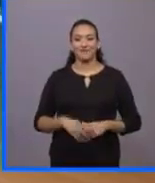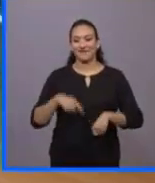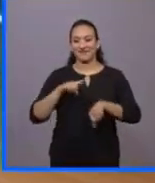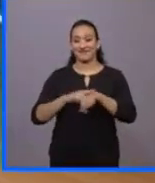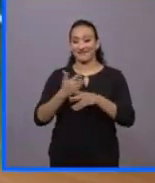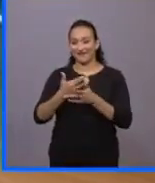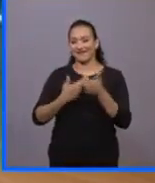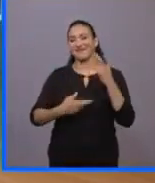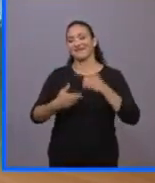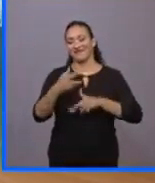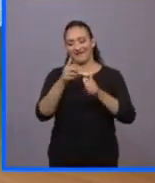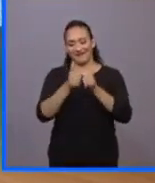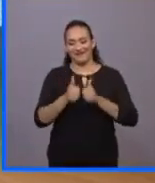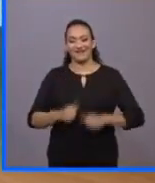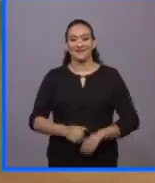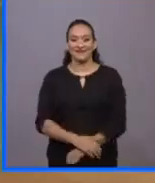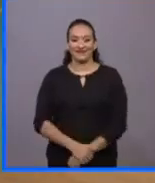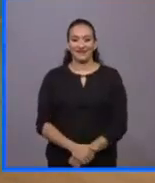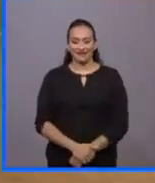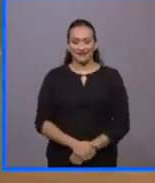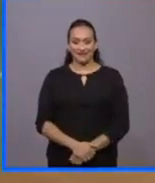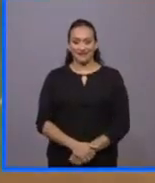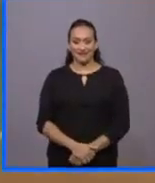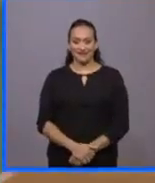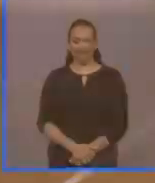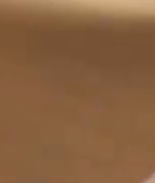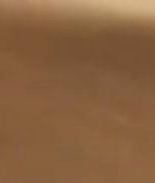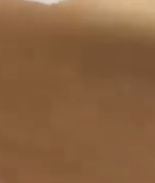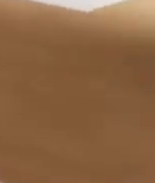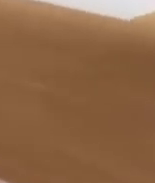Momento de una pausa, continuamos.